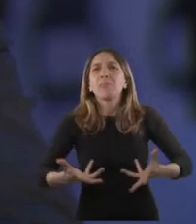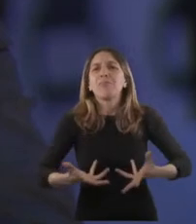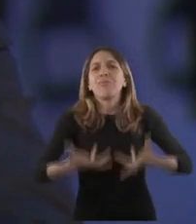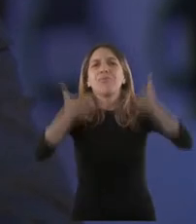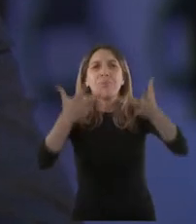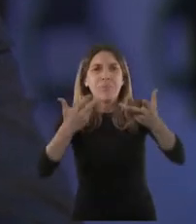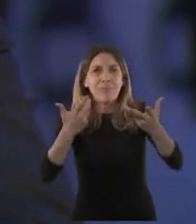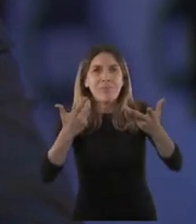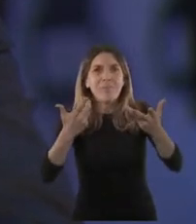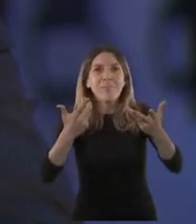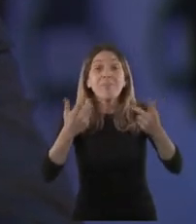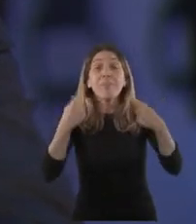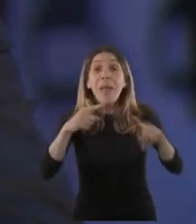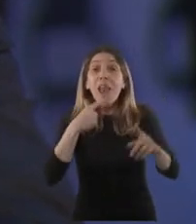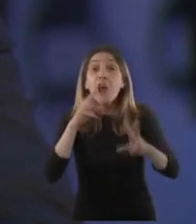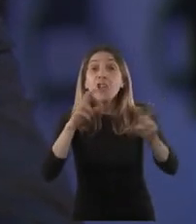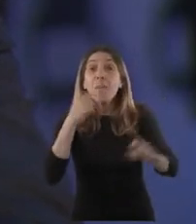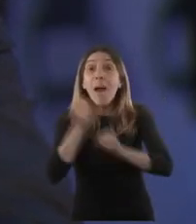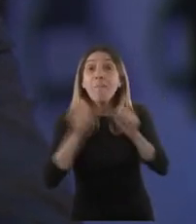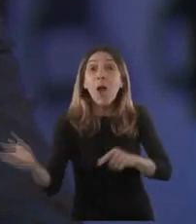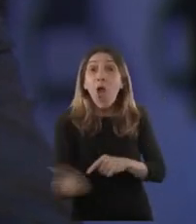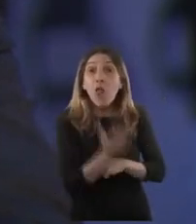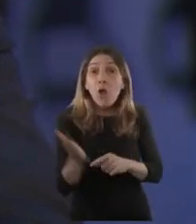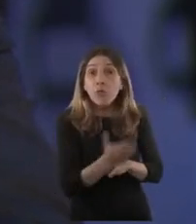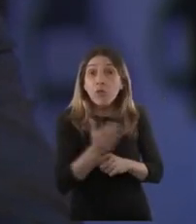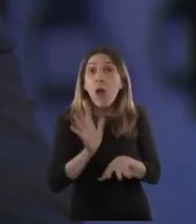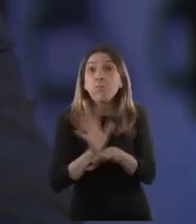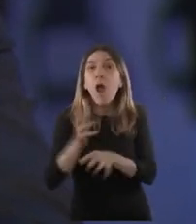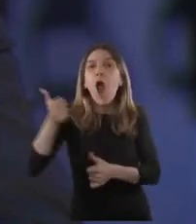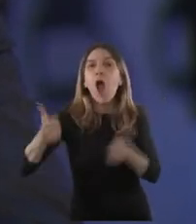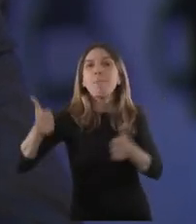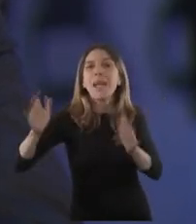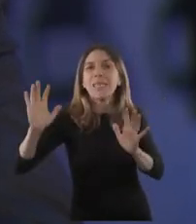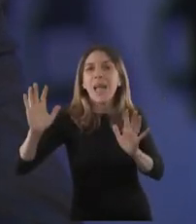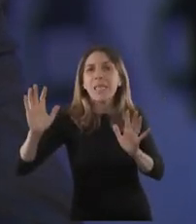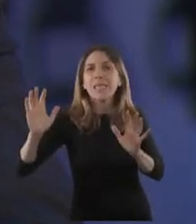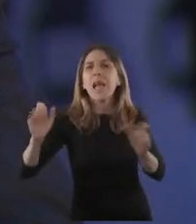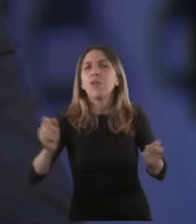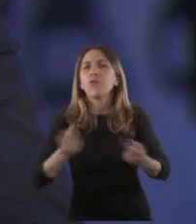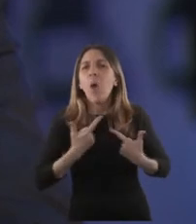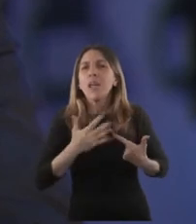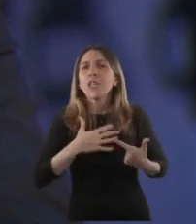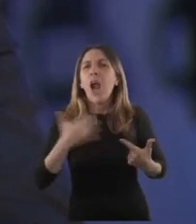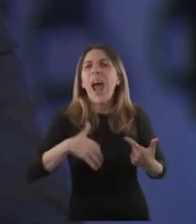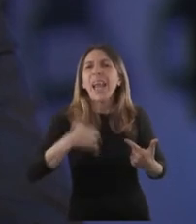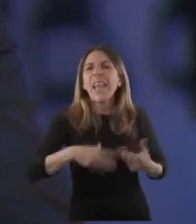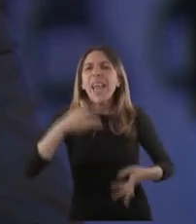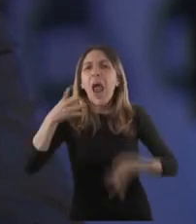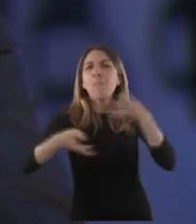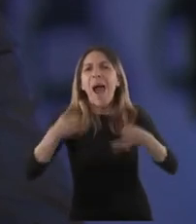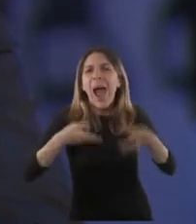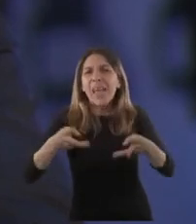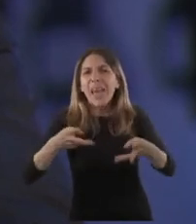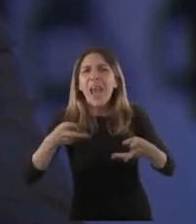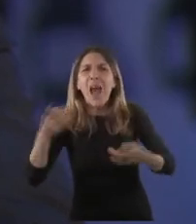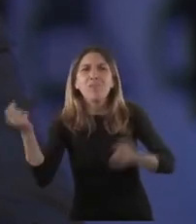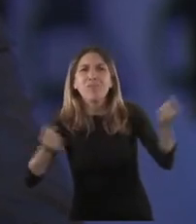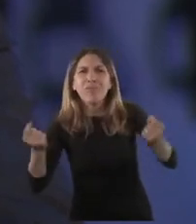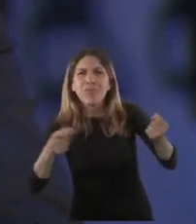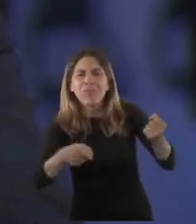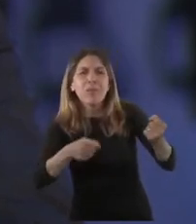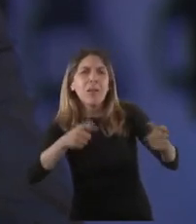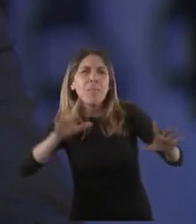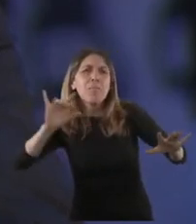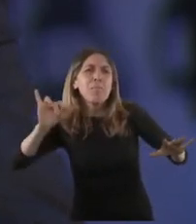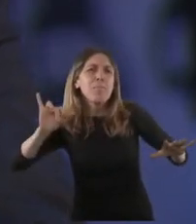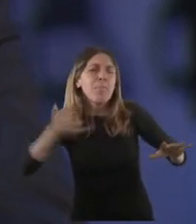en condiciones de producción, en condiciones de competencia, nuestra maquinaria agrícola tiene no solamente de los